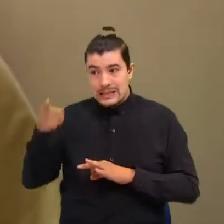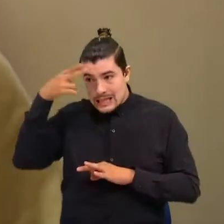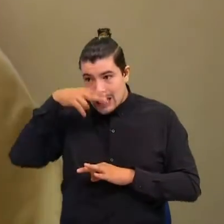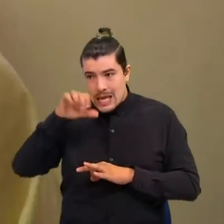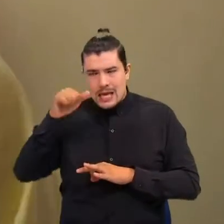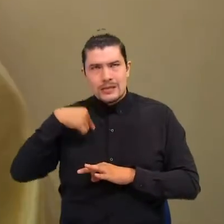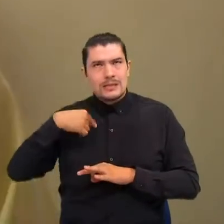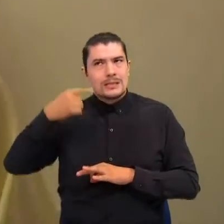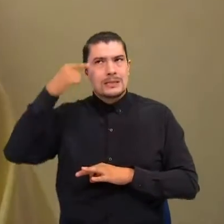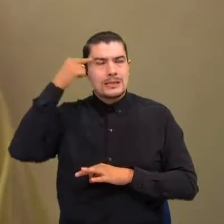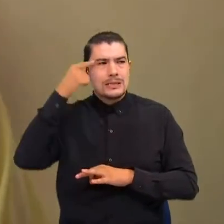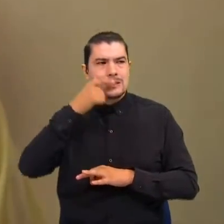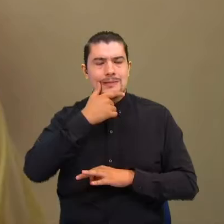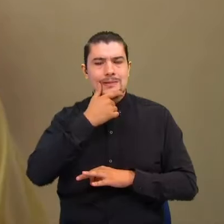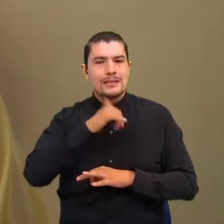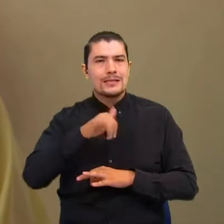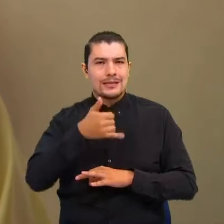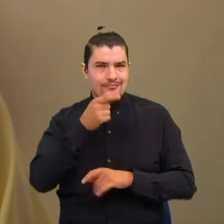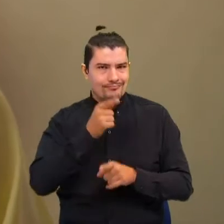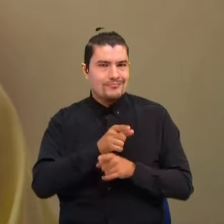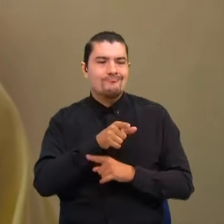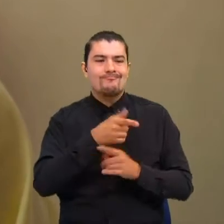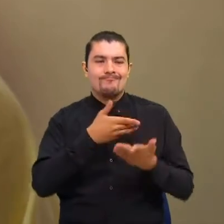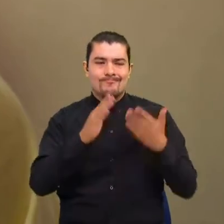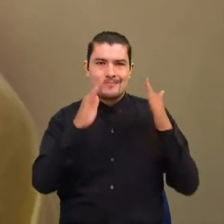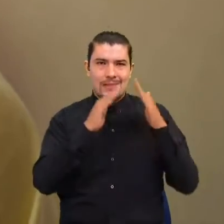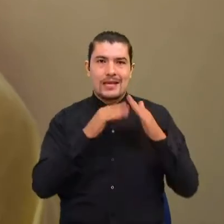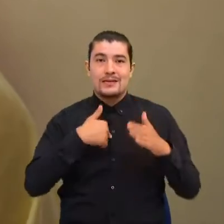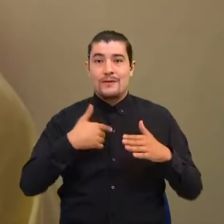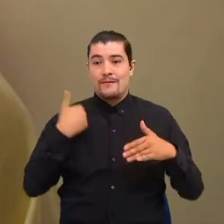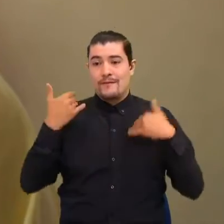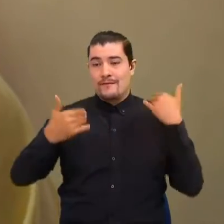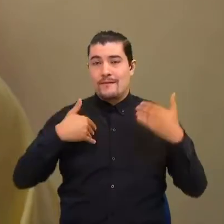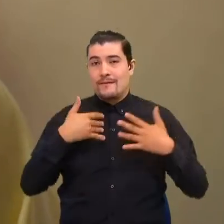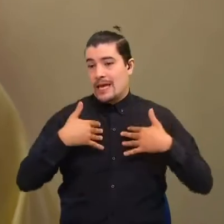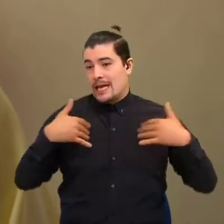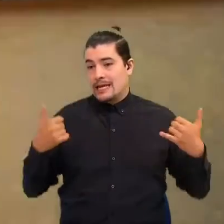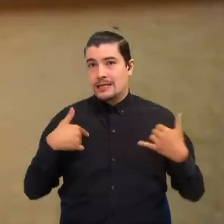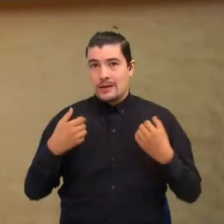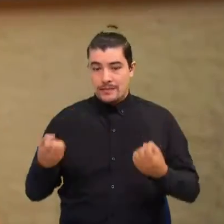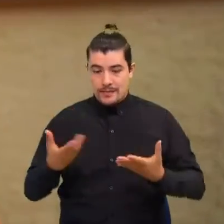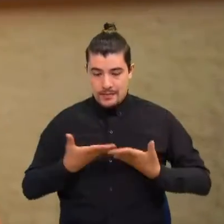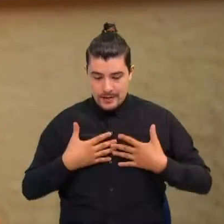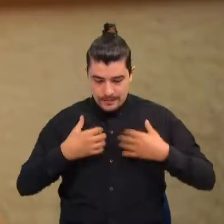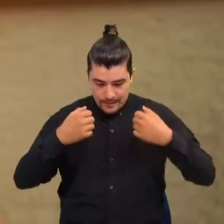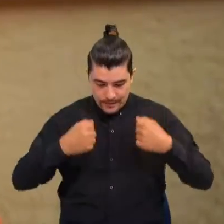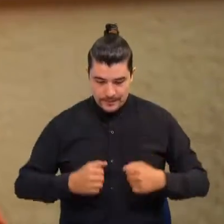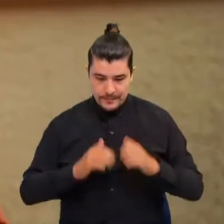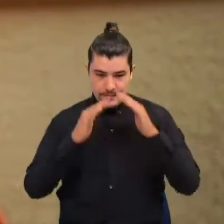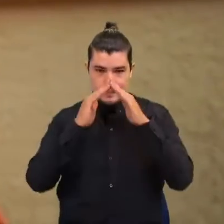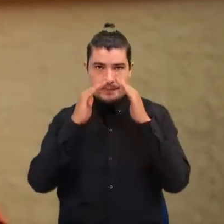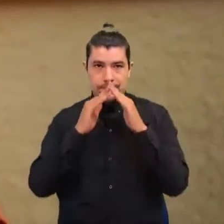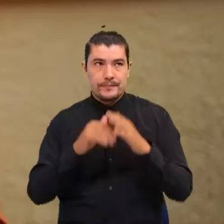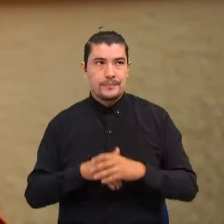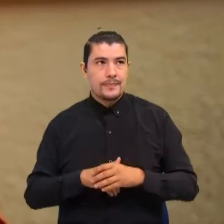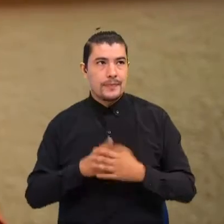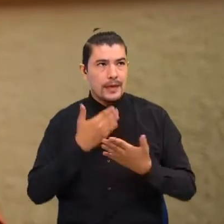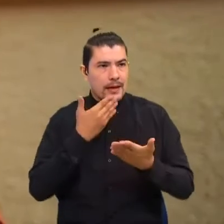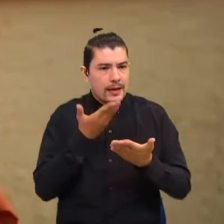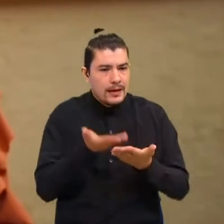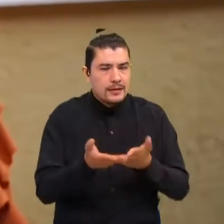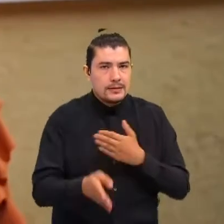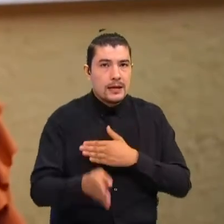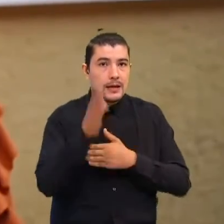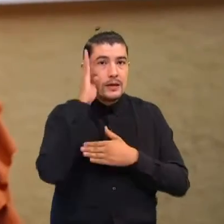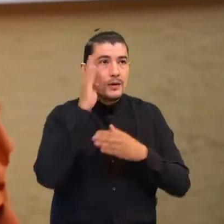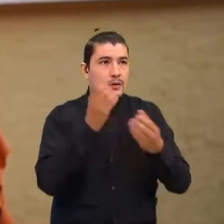sí. Entonces sí, claro, muy feliz, muy dichosa que al fin, gracias a Dios, tengo mi casa. Le doy gracias a Dios por esta